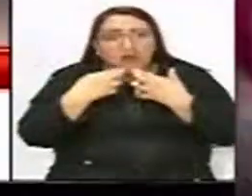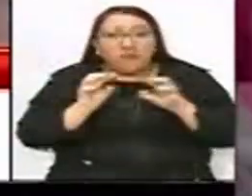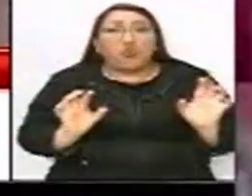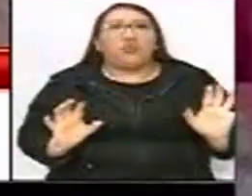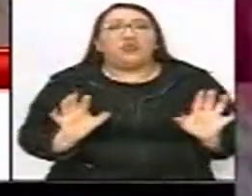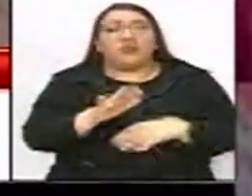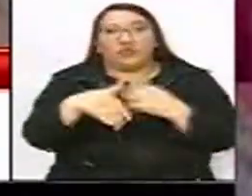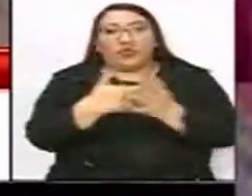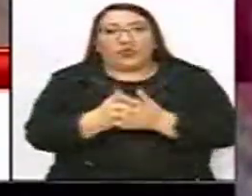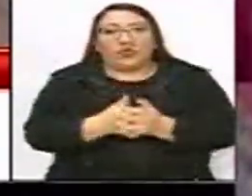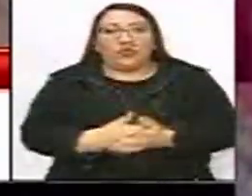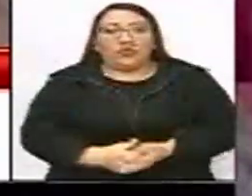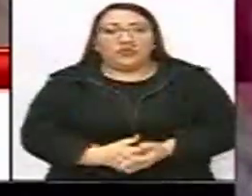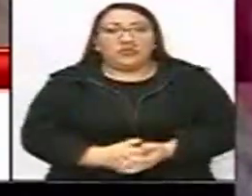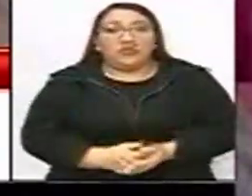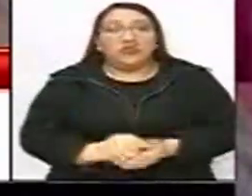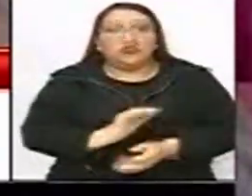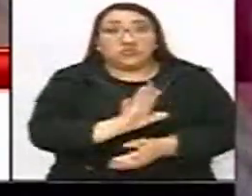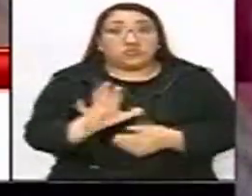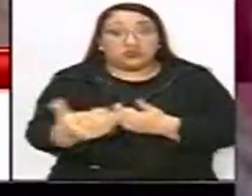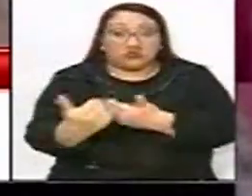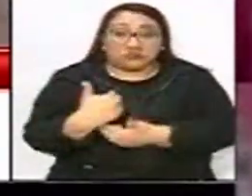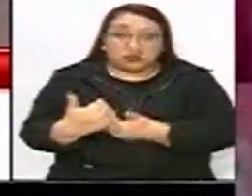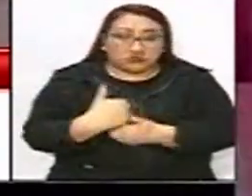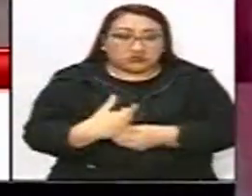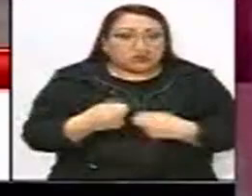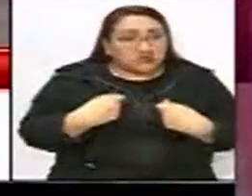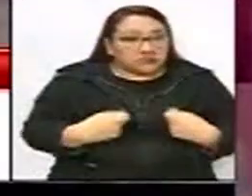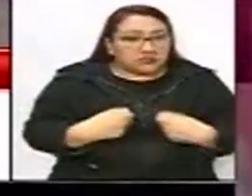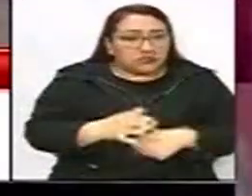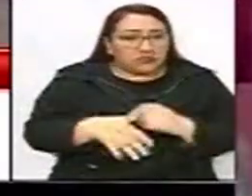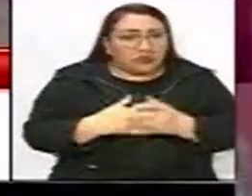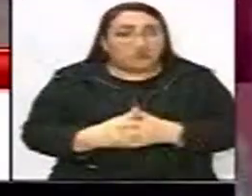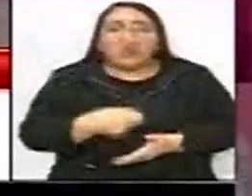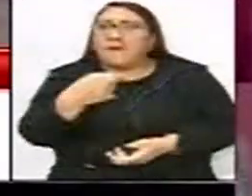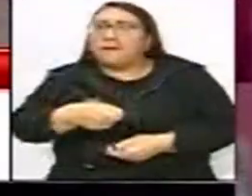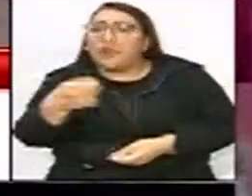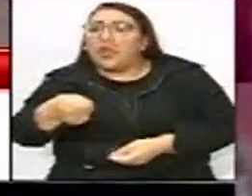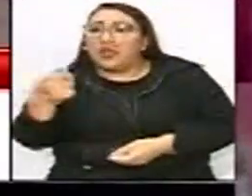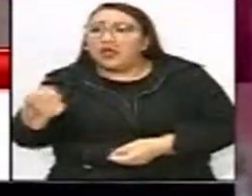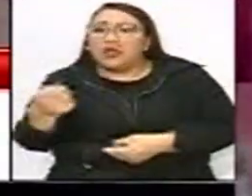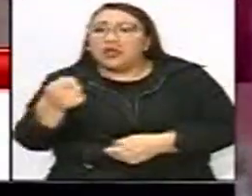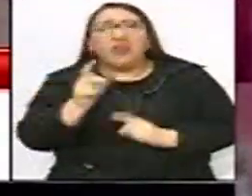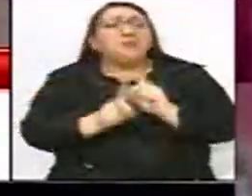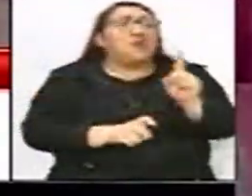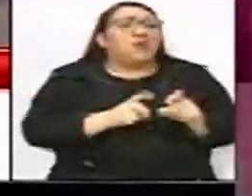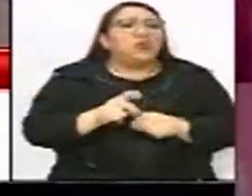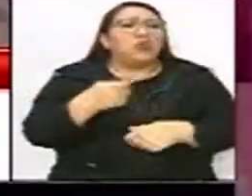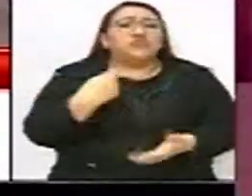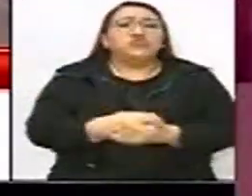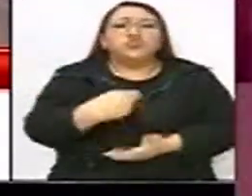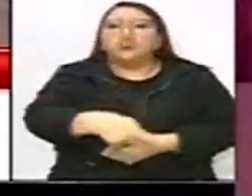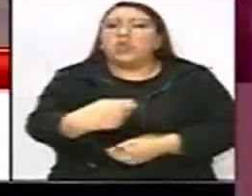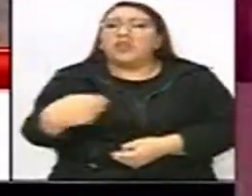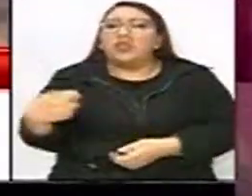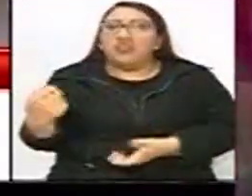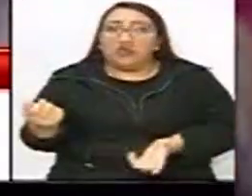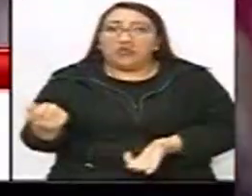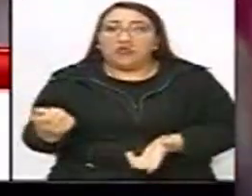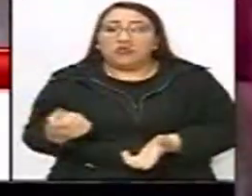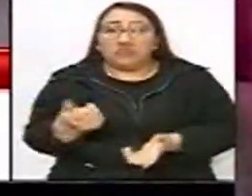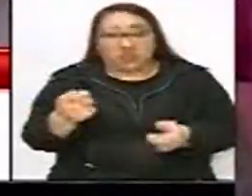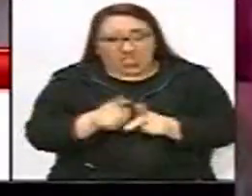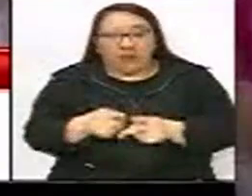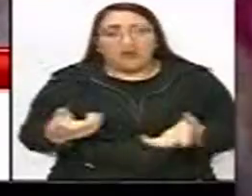público todo. Sus ingresos, sus egresos, sus pagos, las consultorías, los sueldos de los señores que vienen acá a defender a la